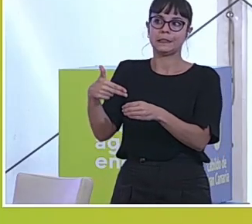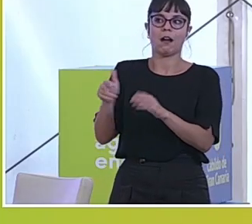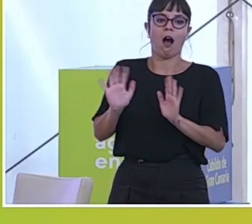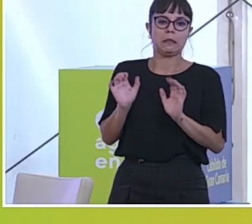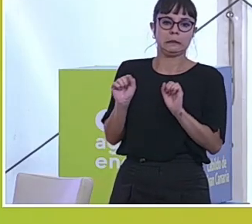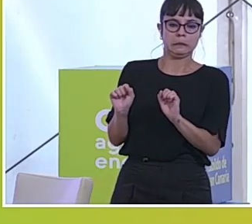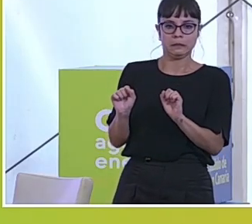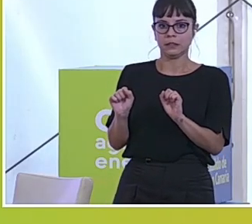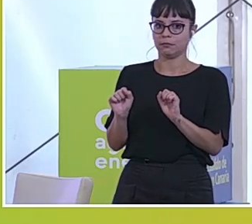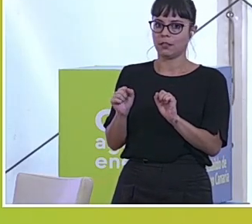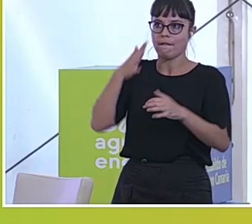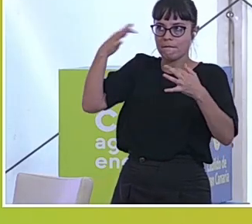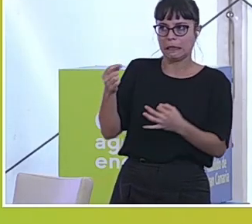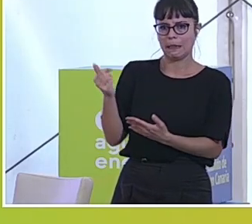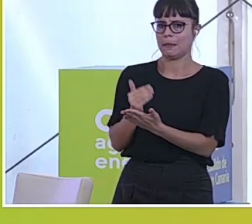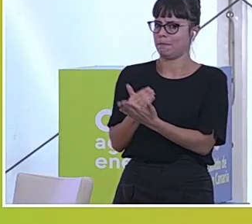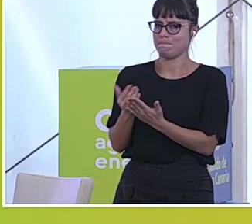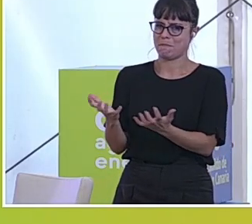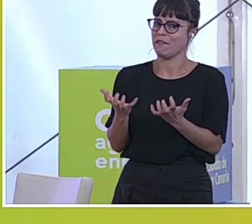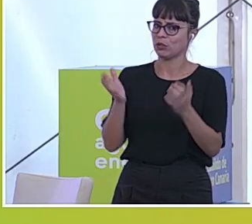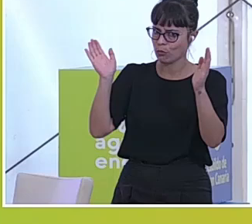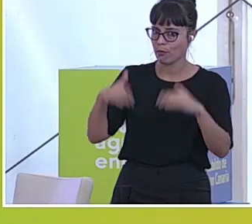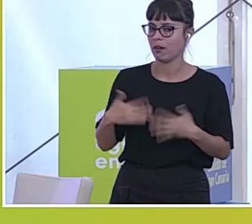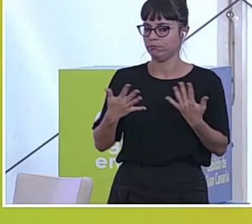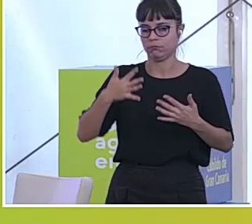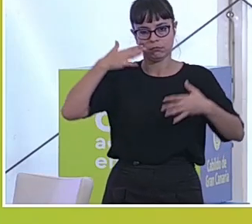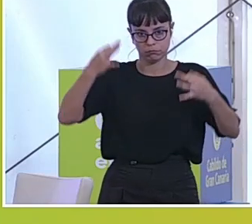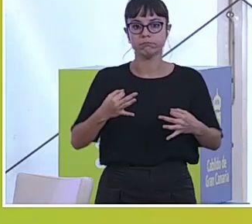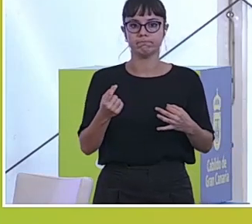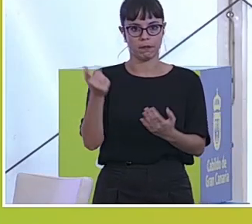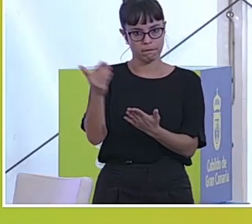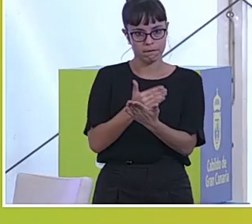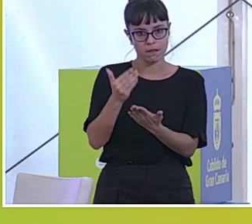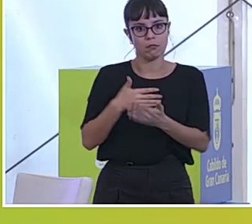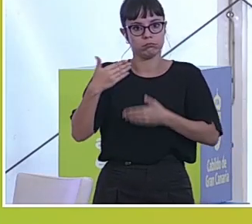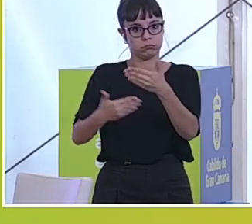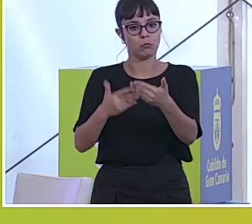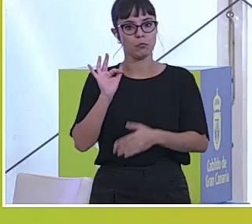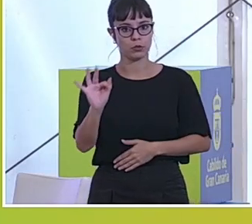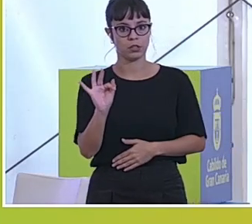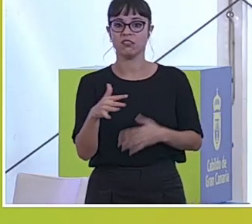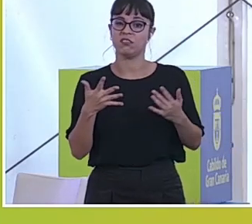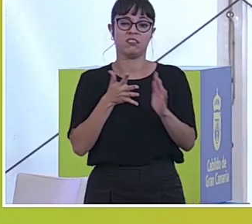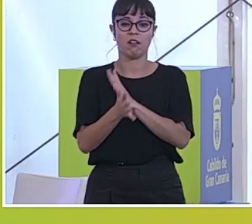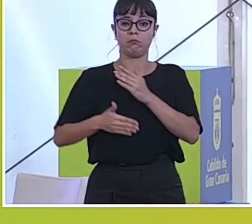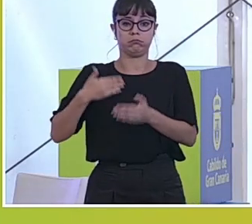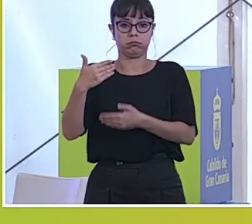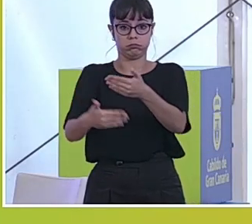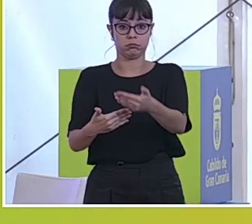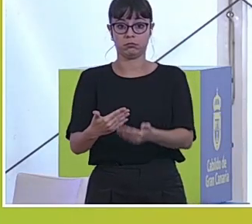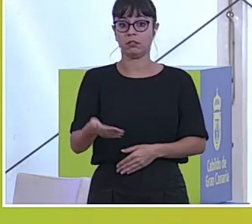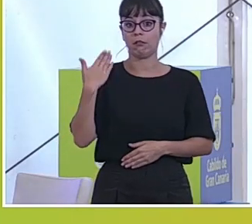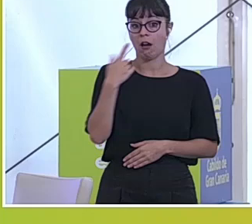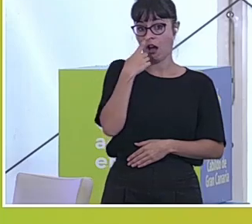llegó a hacer, ¿no? O sea, esto es una cuestión de ir caminando. Es más, el hidrógeno hasta hace un